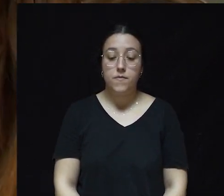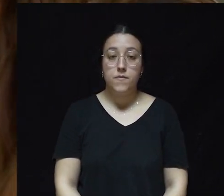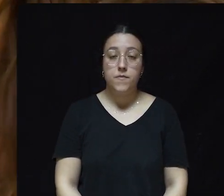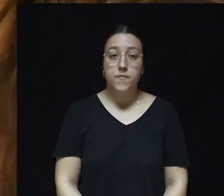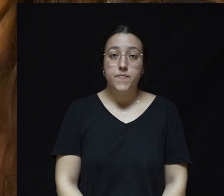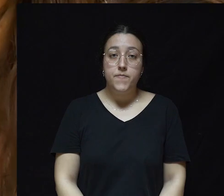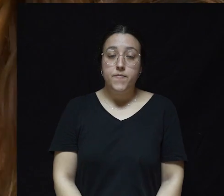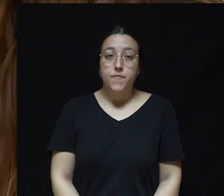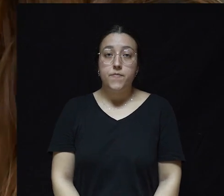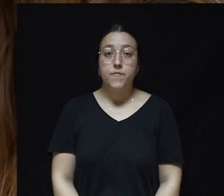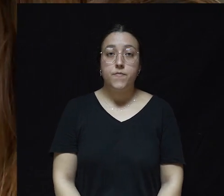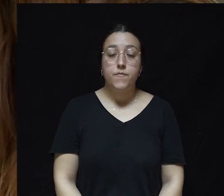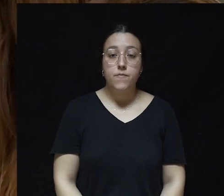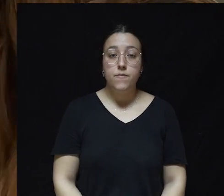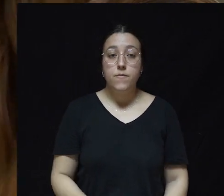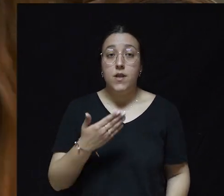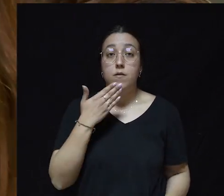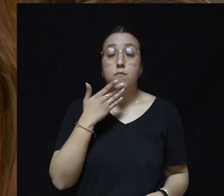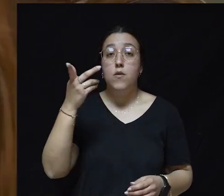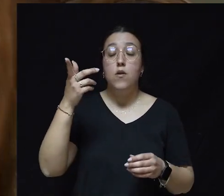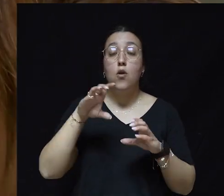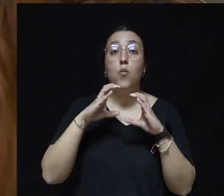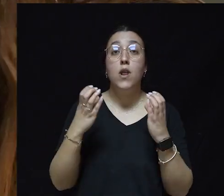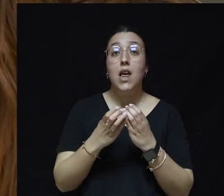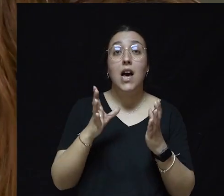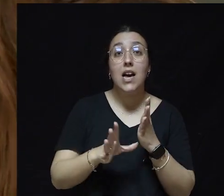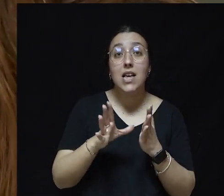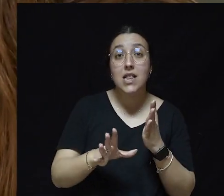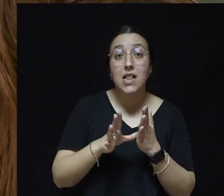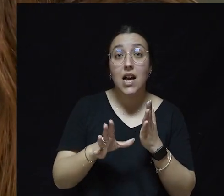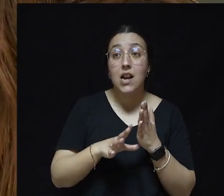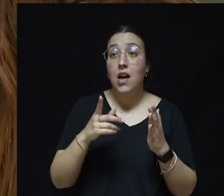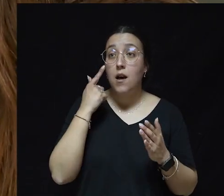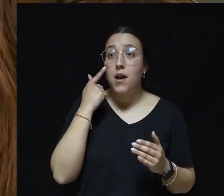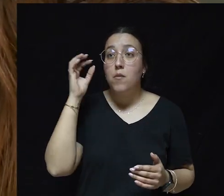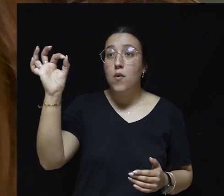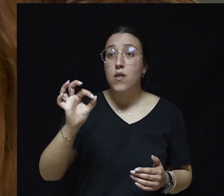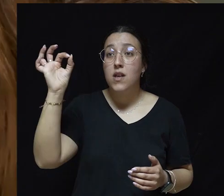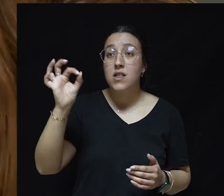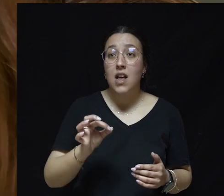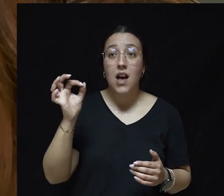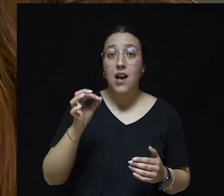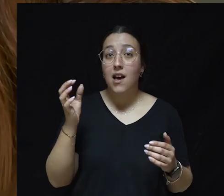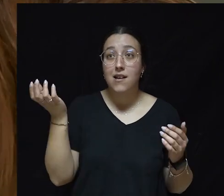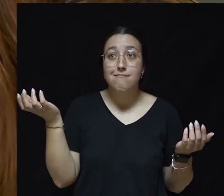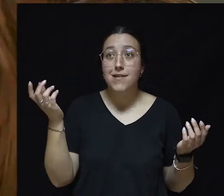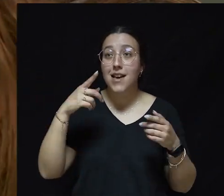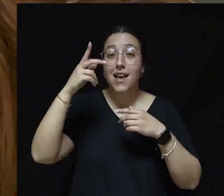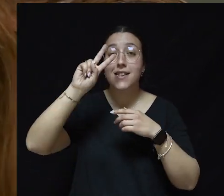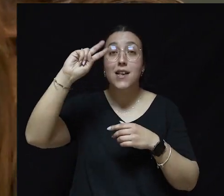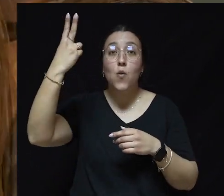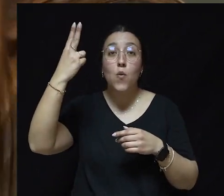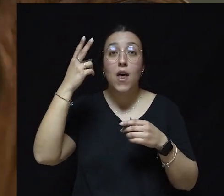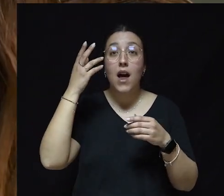En el caso del pueblo gitano, y teniendo los datos que hay de personas que finalizan la secundaria o